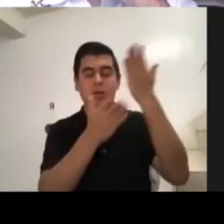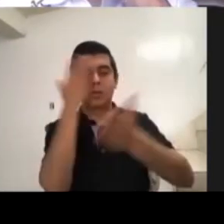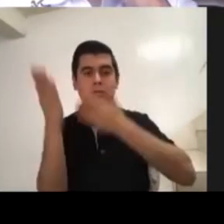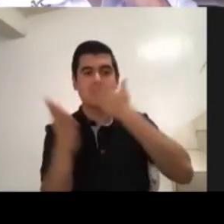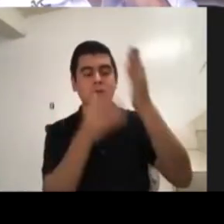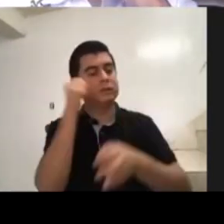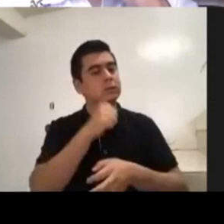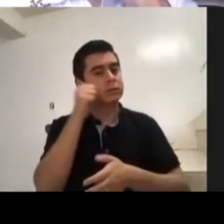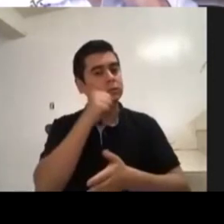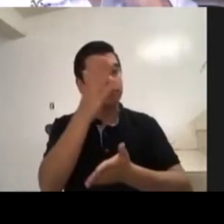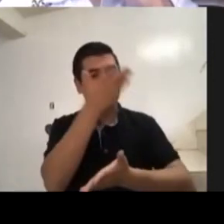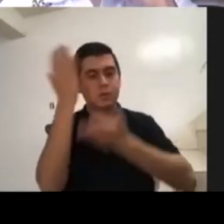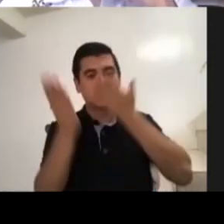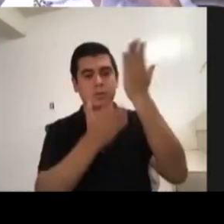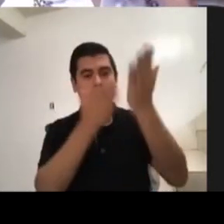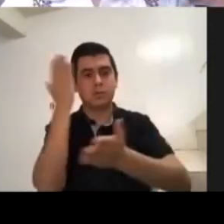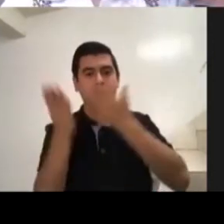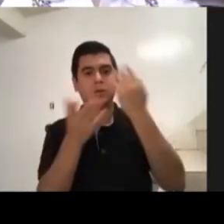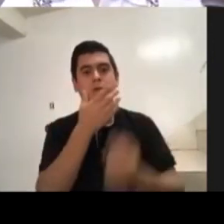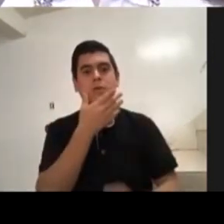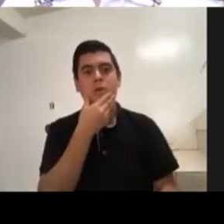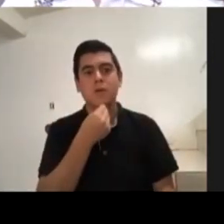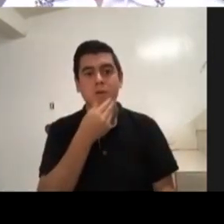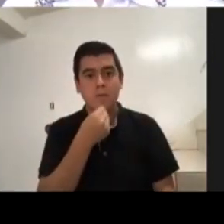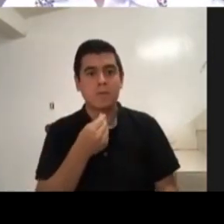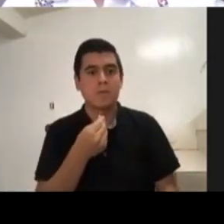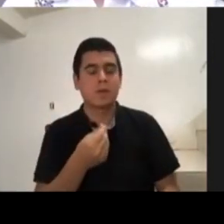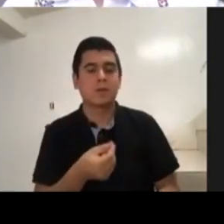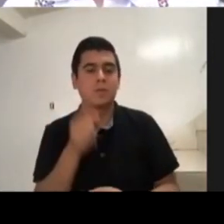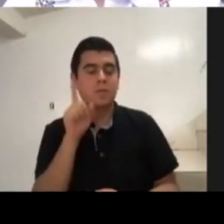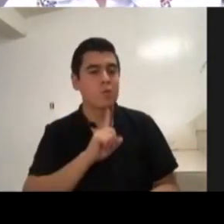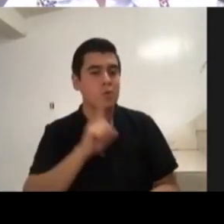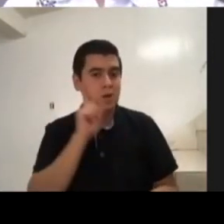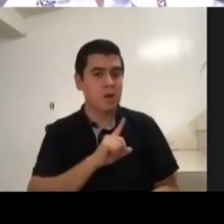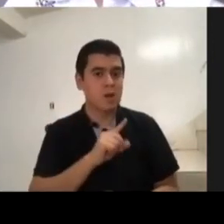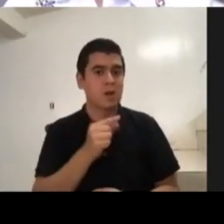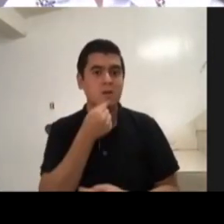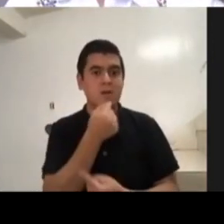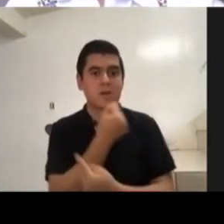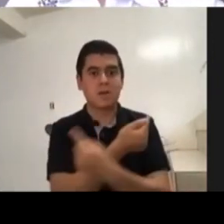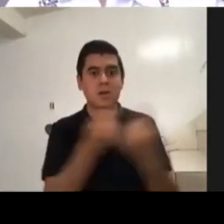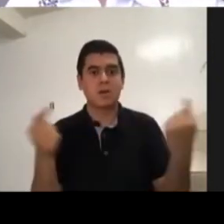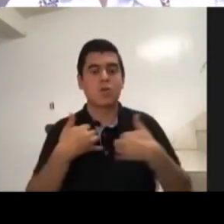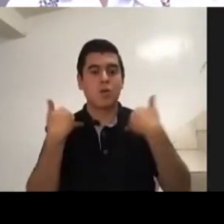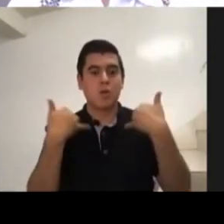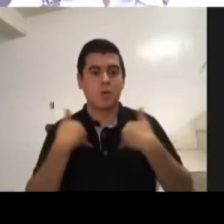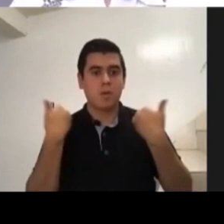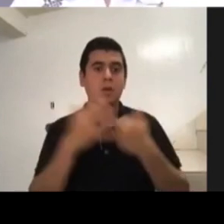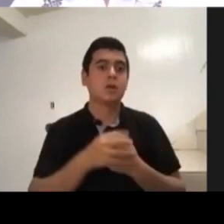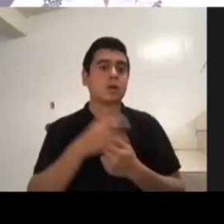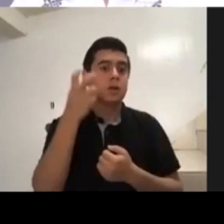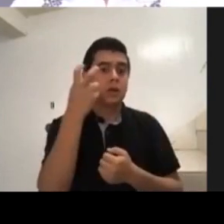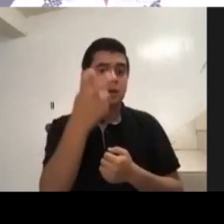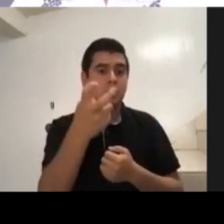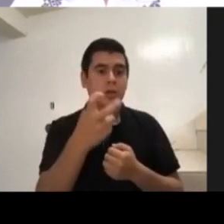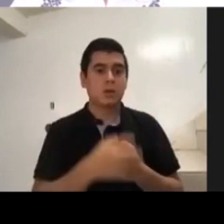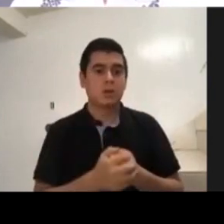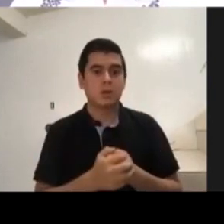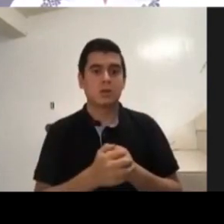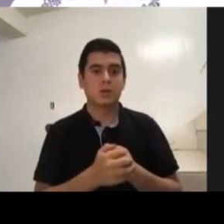de los y las docentes. En eso estábamos. Y que nos cae la pandemia.